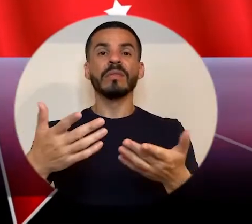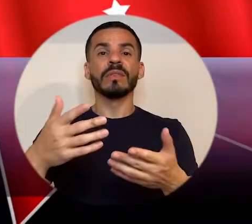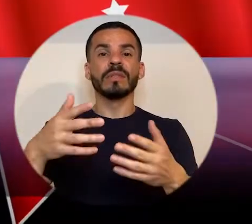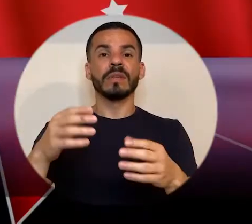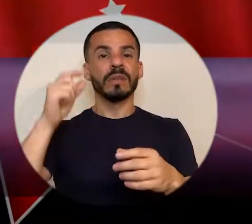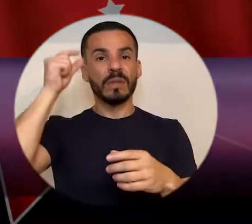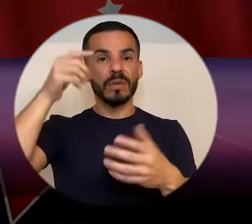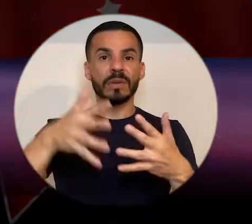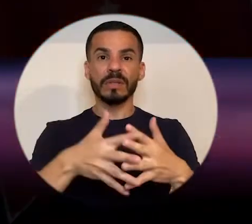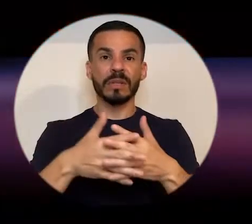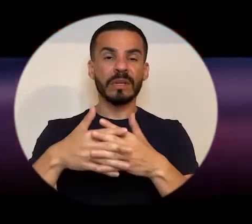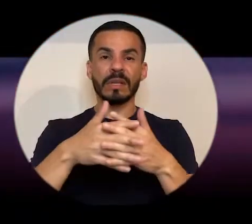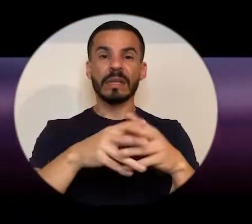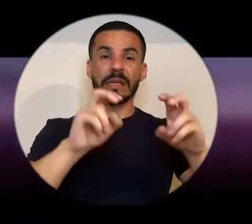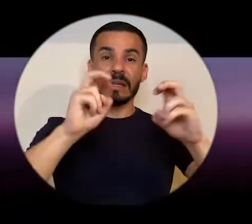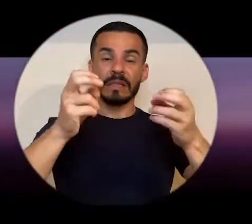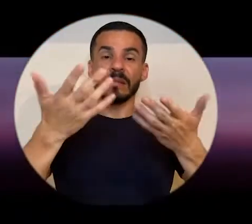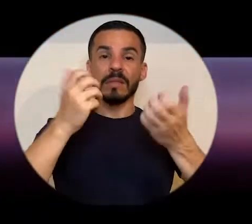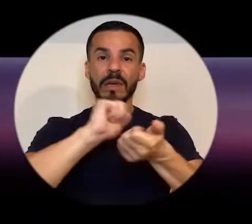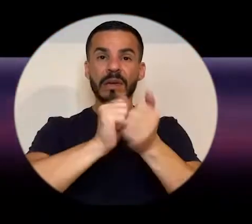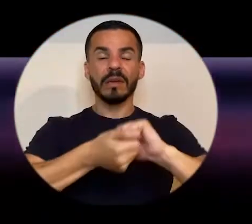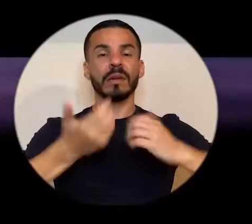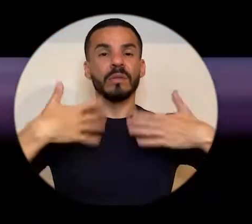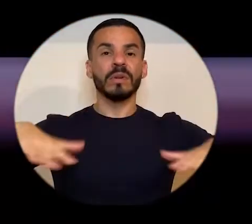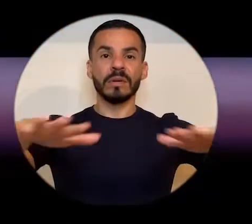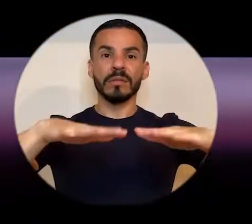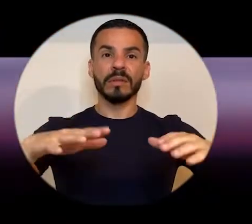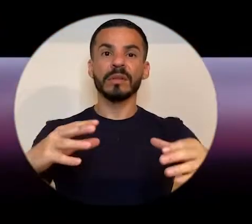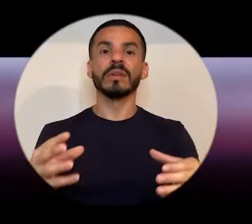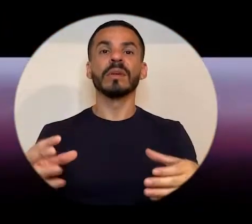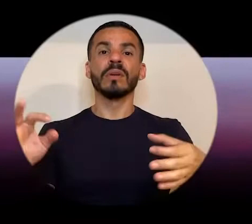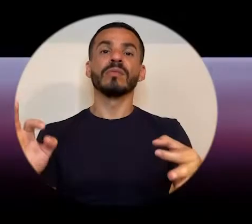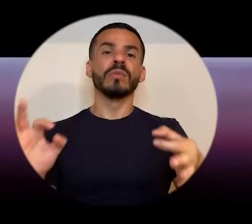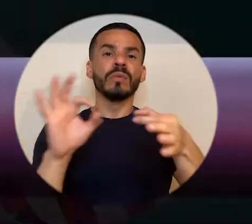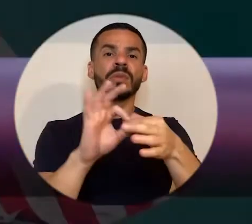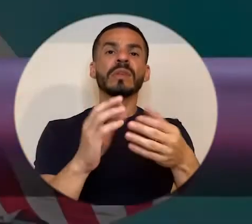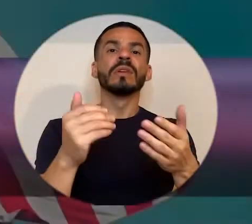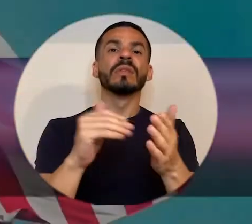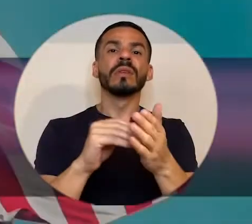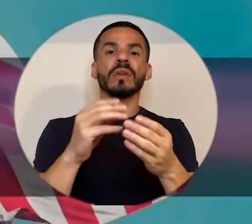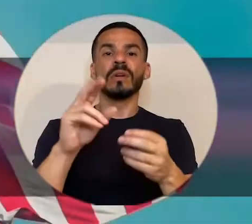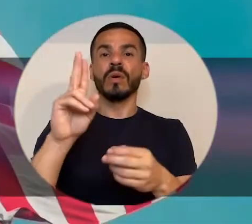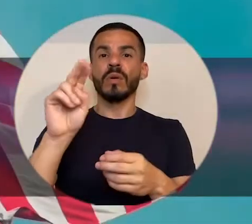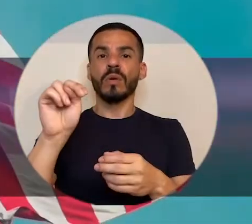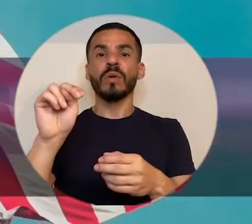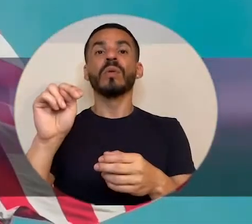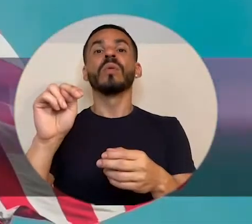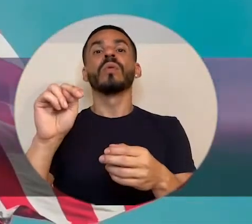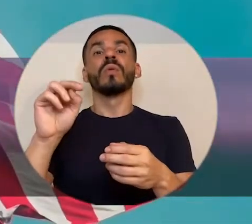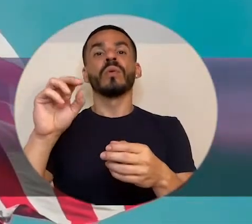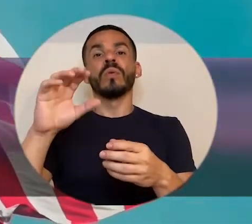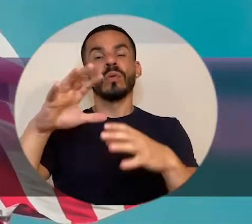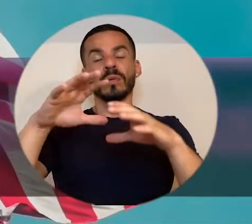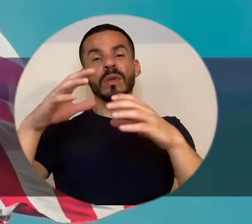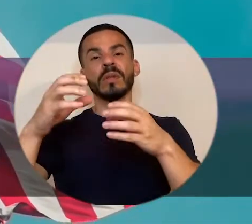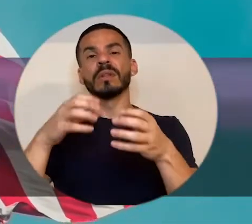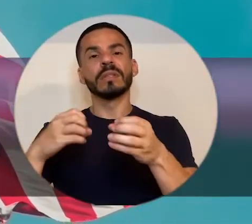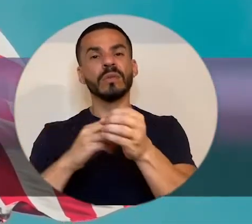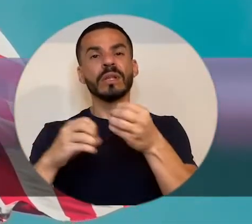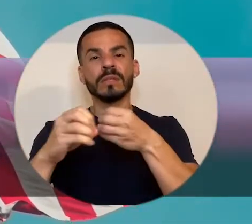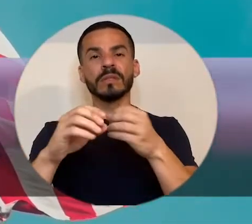oficial del gobierno estadounidense en materia de cambio climático. El unirse nuevamente a la Organización Mundial de la Salud,